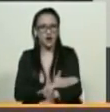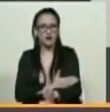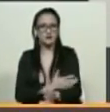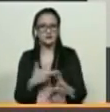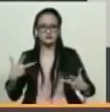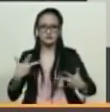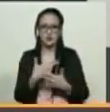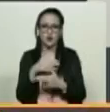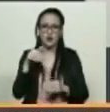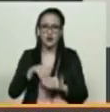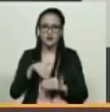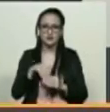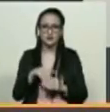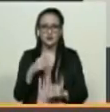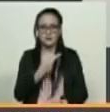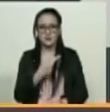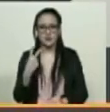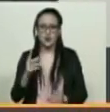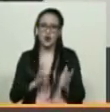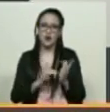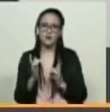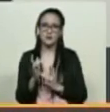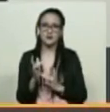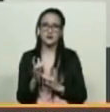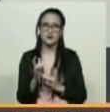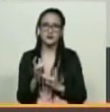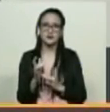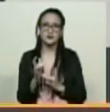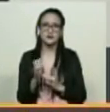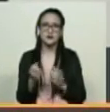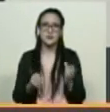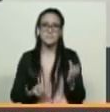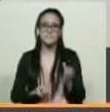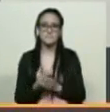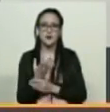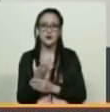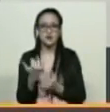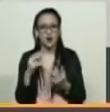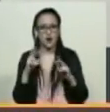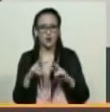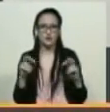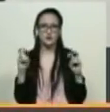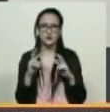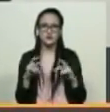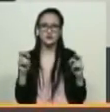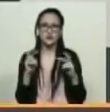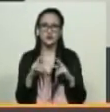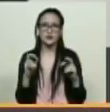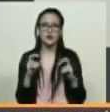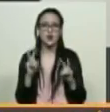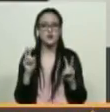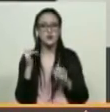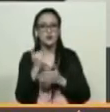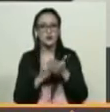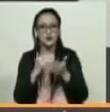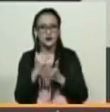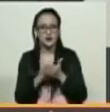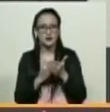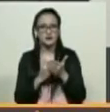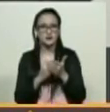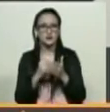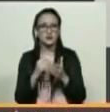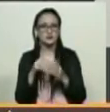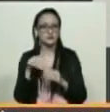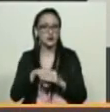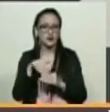cerró, si las elecciones hubieran sido el 22 de abril. Como se pasan para mayo, hay que hacer una auditoría del nuevo registro electoral porque se va a abrir un